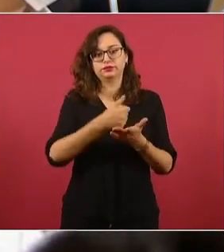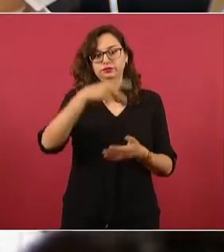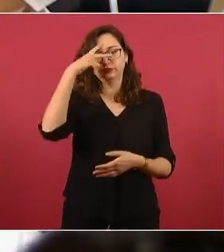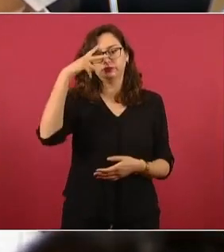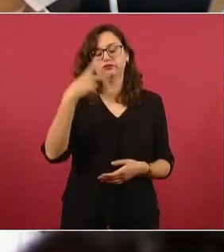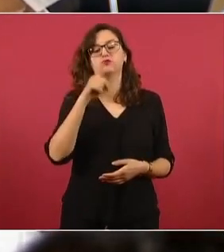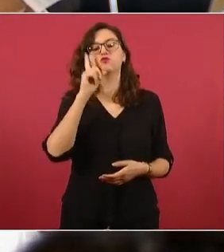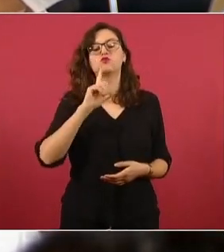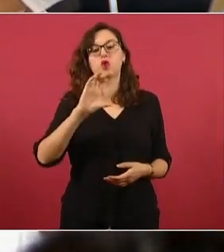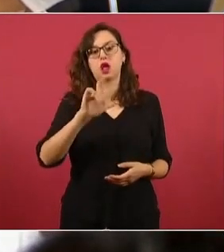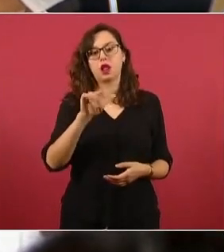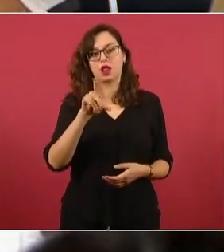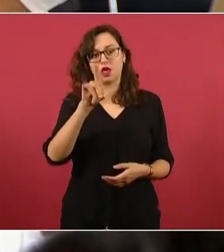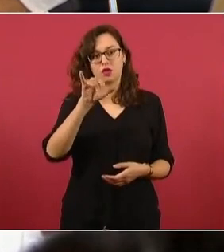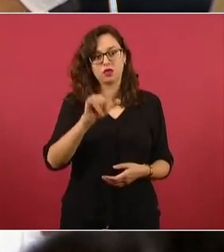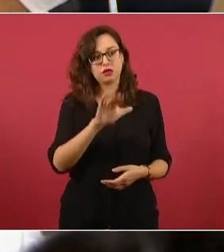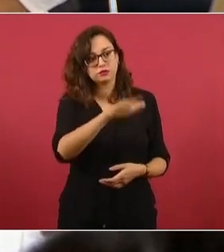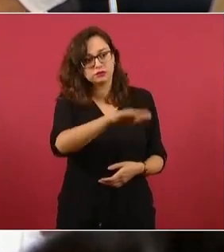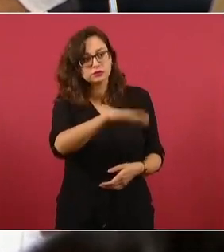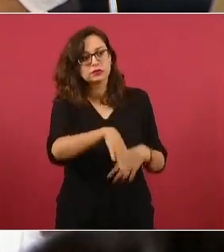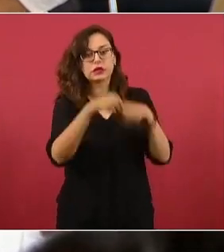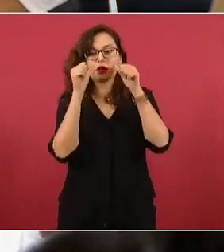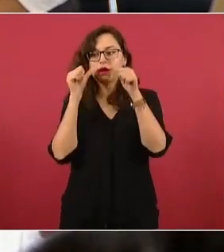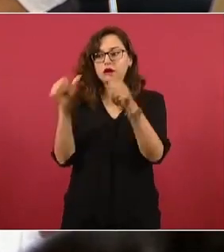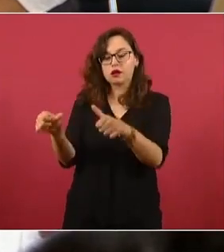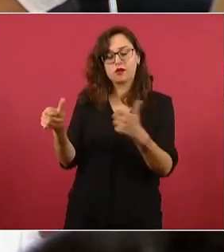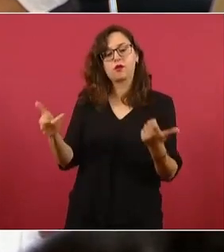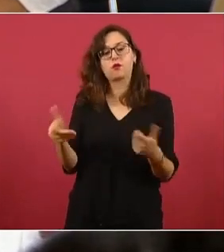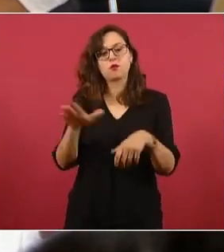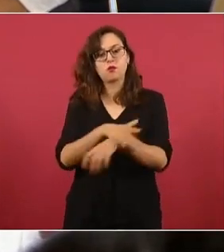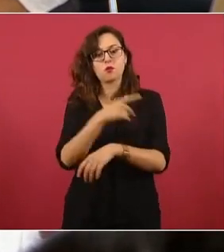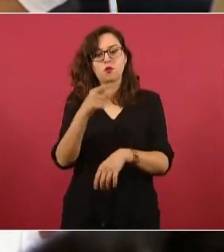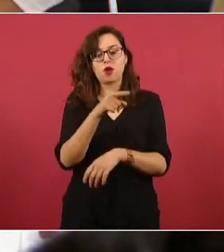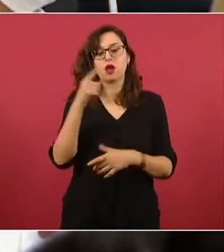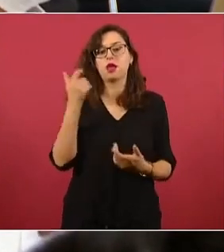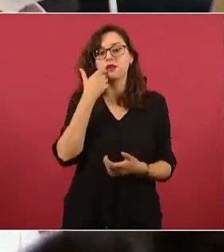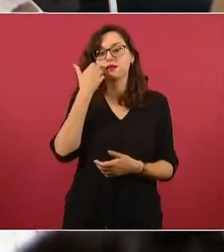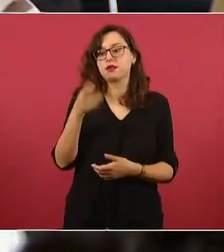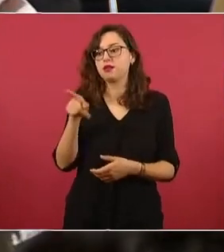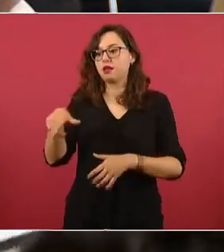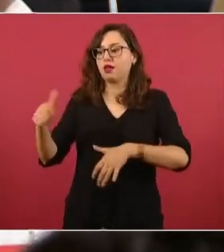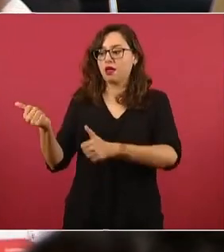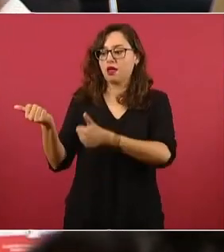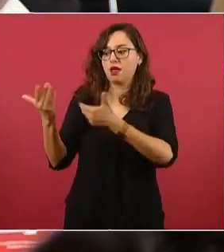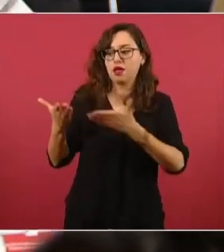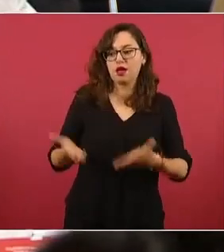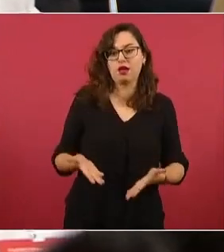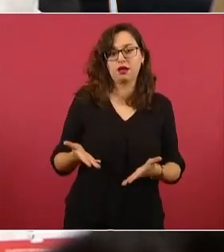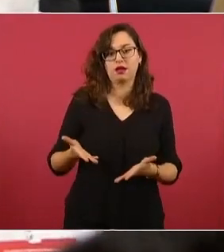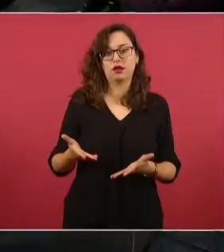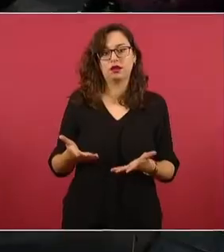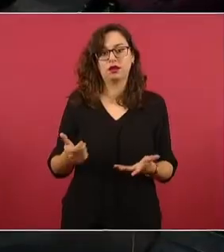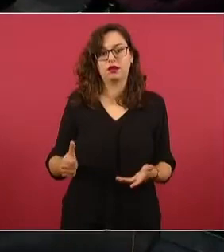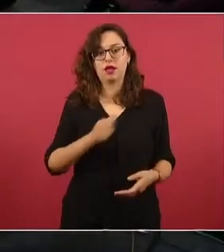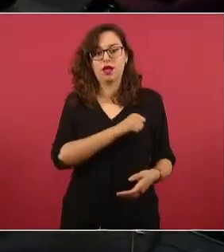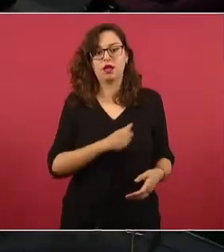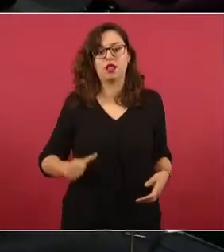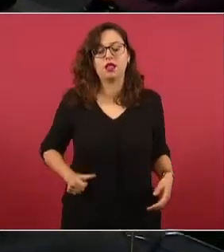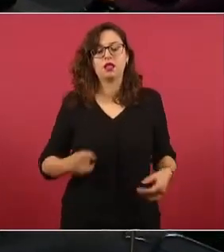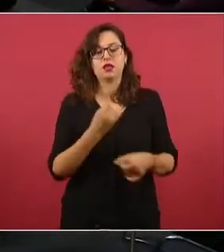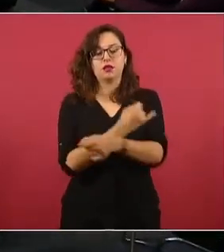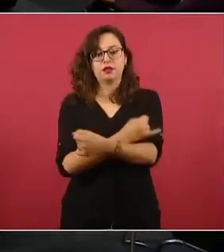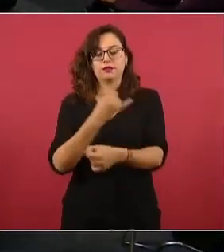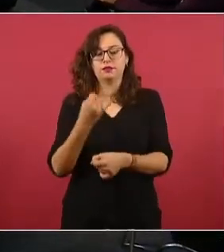esa situación de Presa Madín, porque pretenden traer agua de esa presa a la delegación o alcaldía, hoy alcaldía de